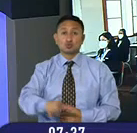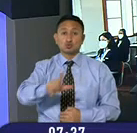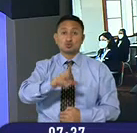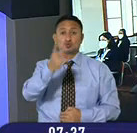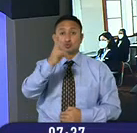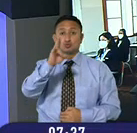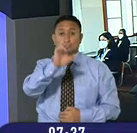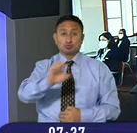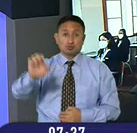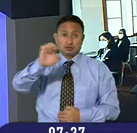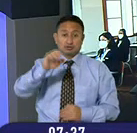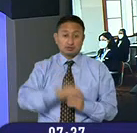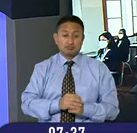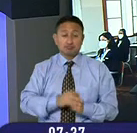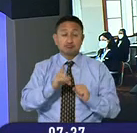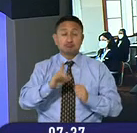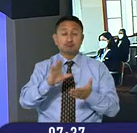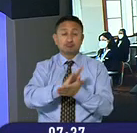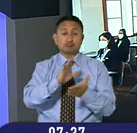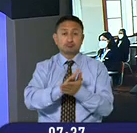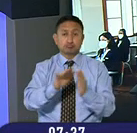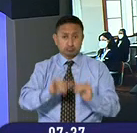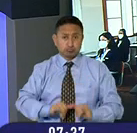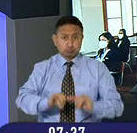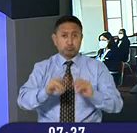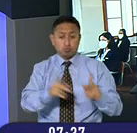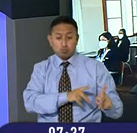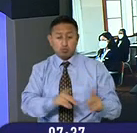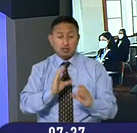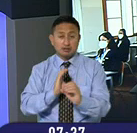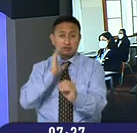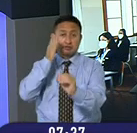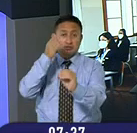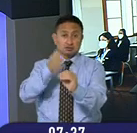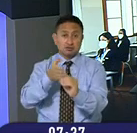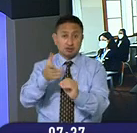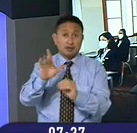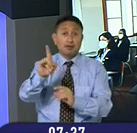enero, los centros de educación podrán continuar con los planes de clases presenciales